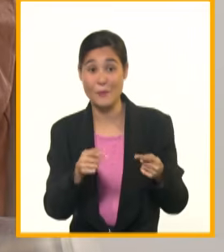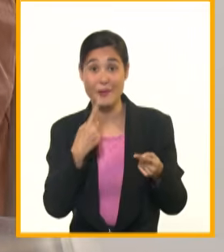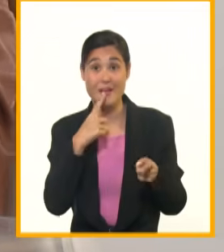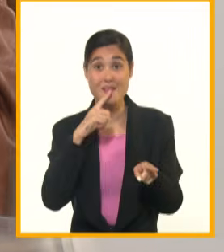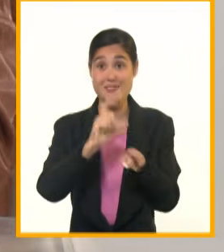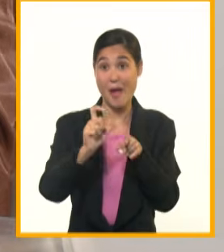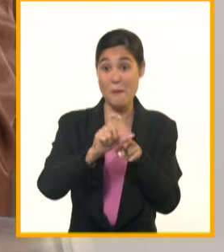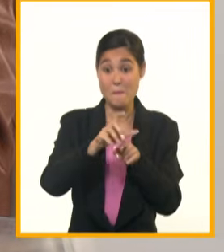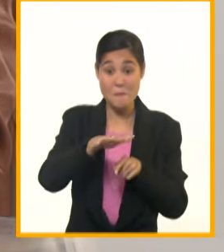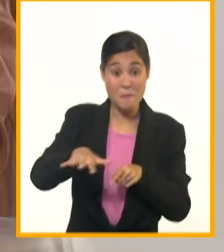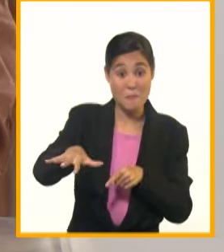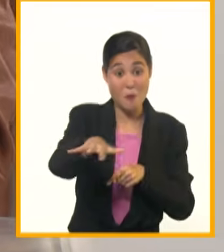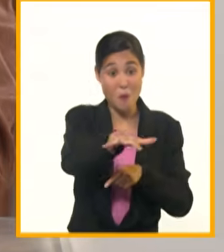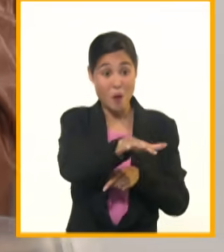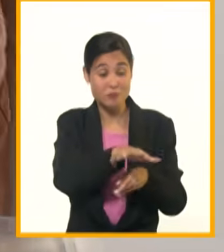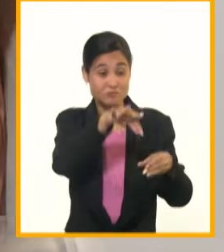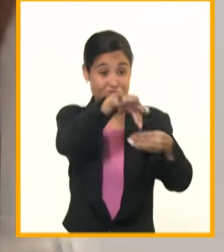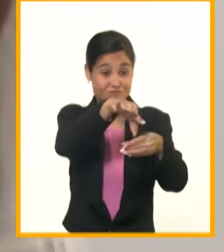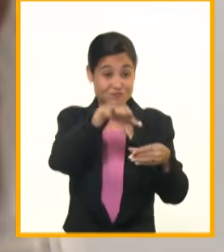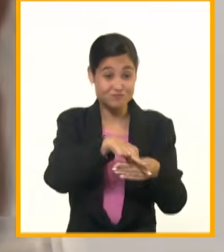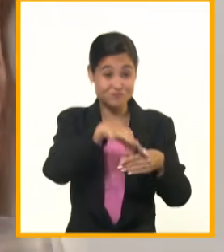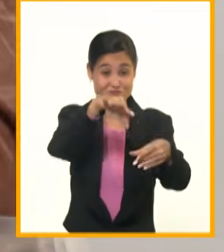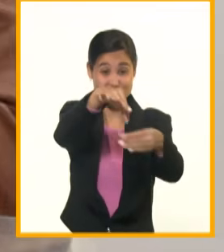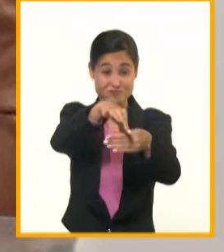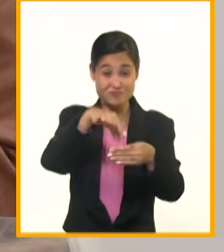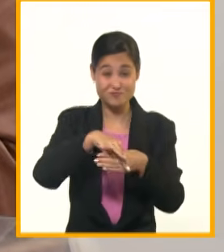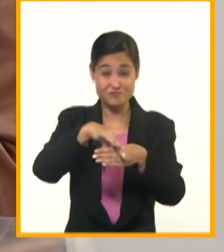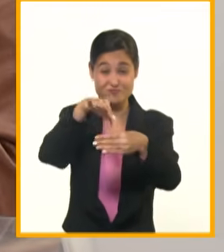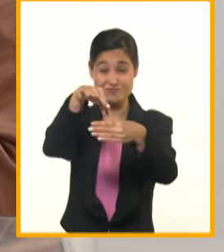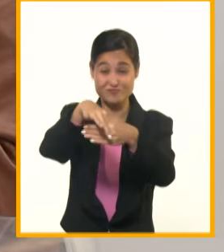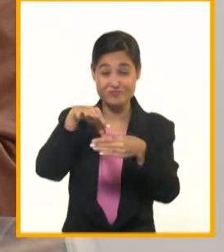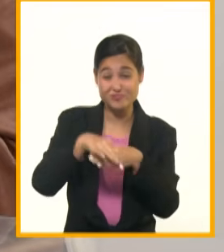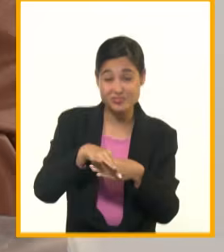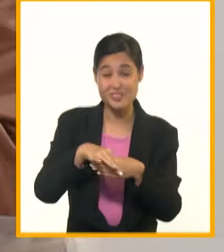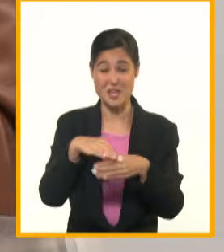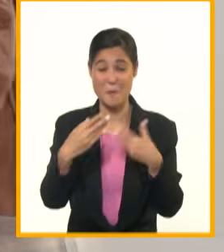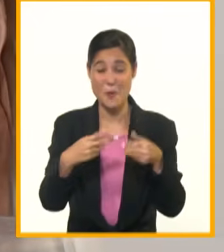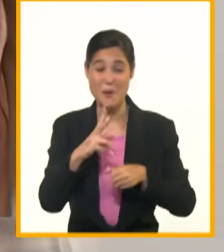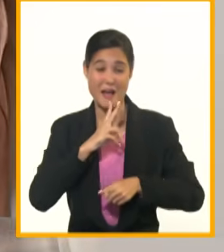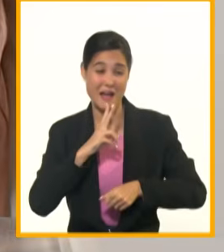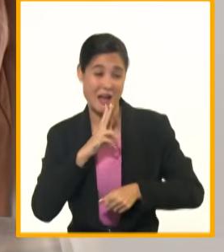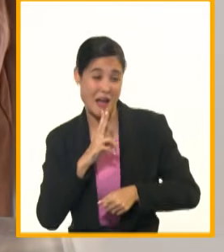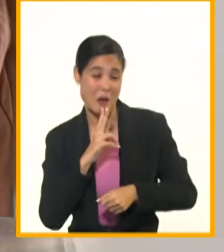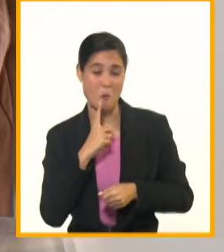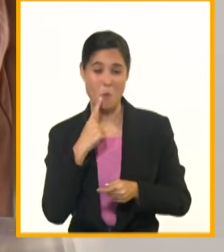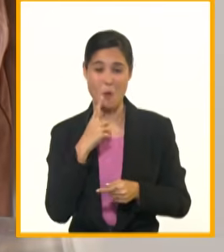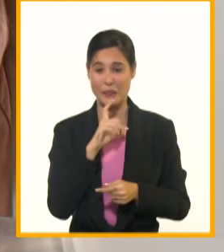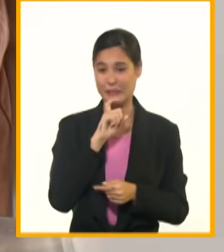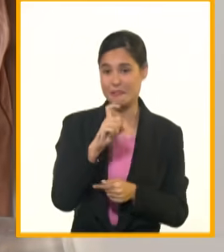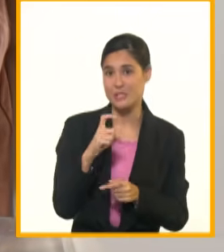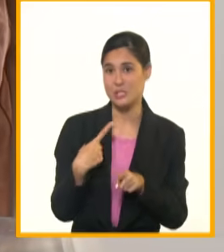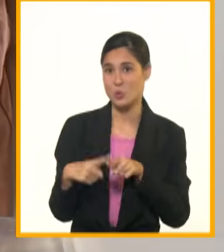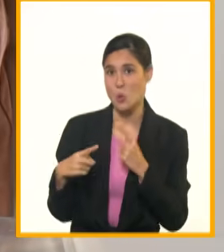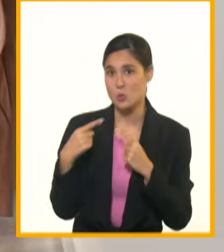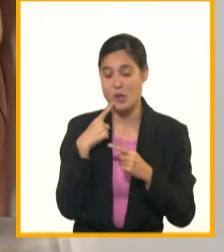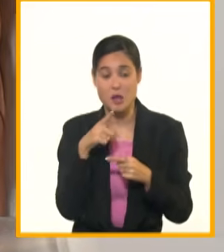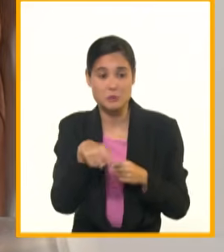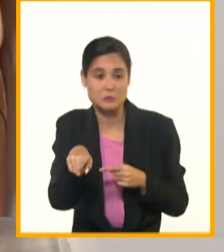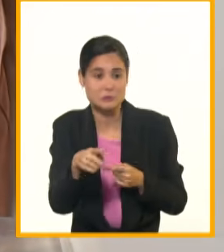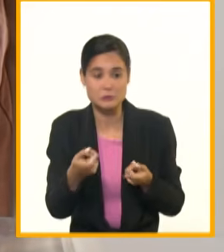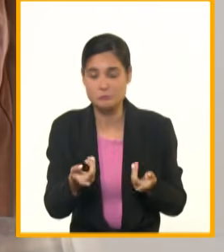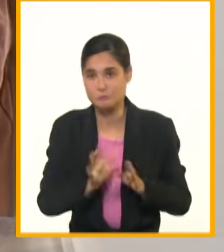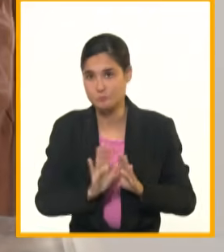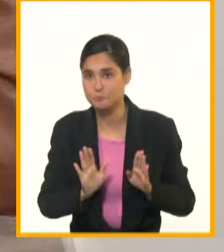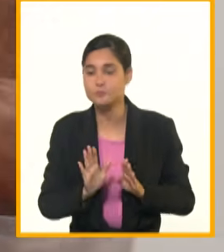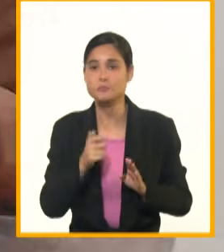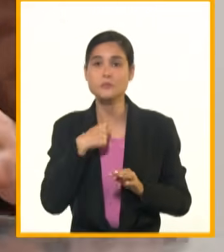son casi 600 kilómetros de canales, que nosotros estamos pretendiendo llegar este año ya por encima de los 200